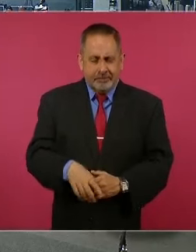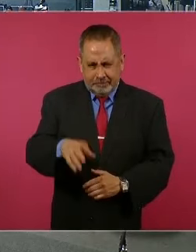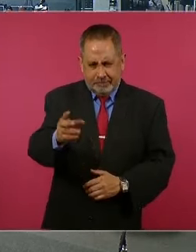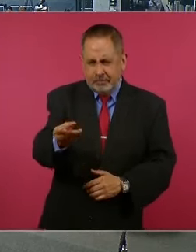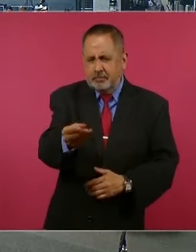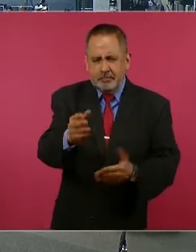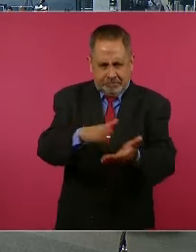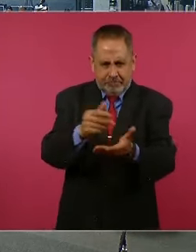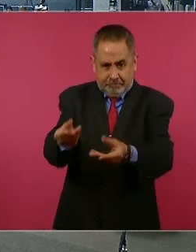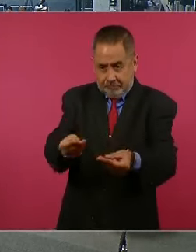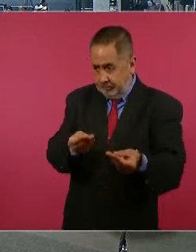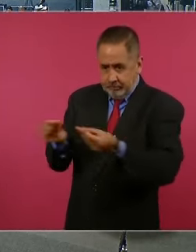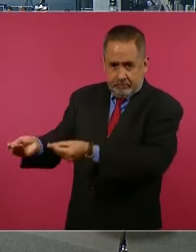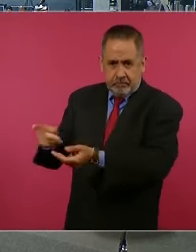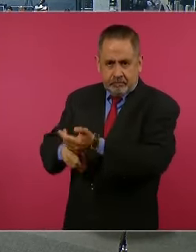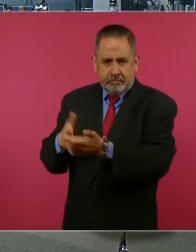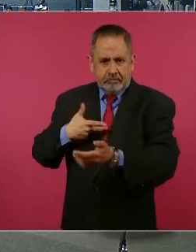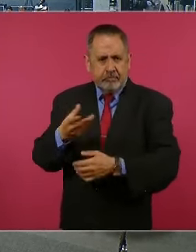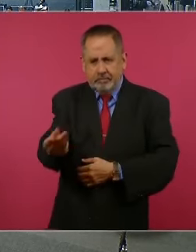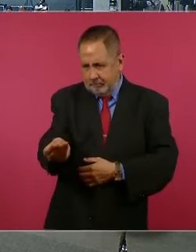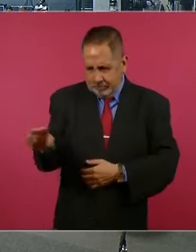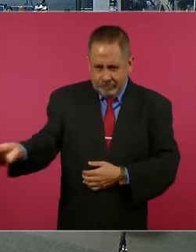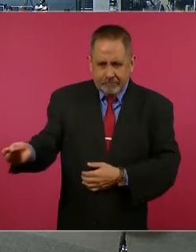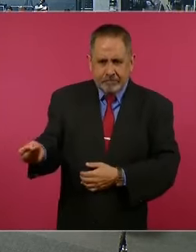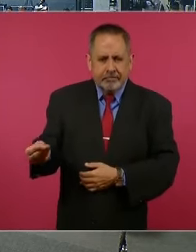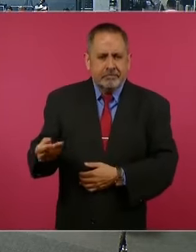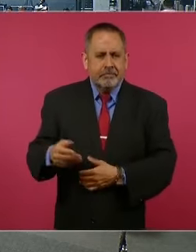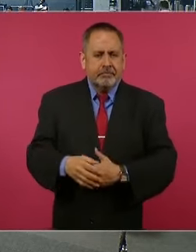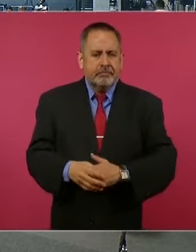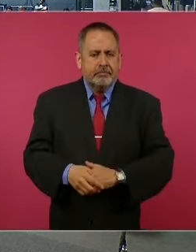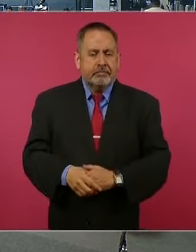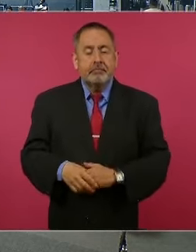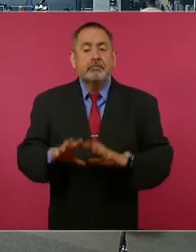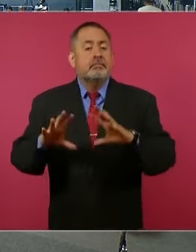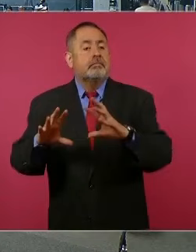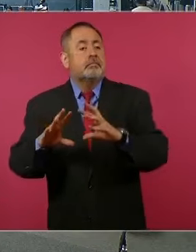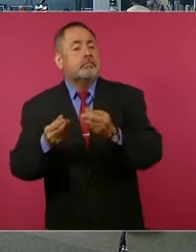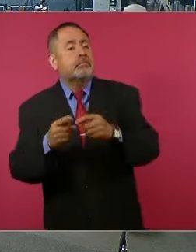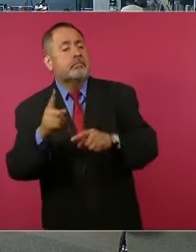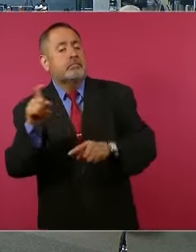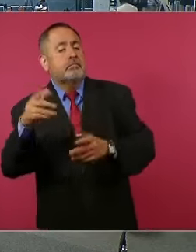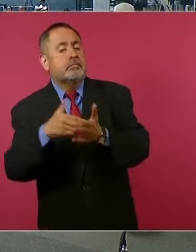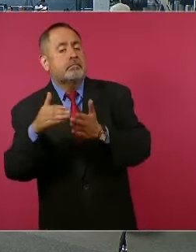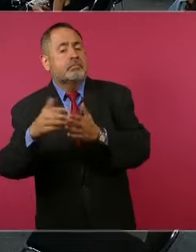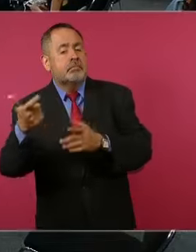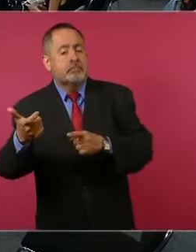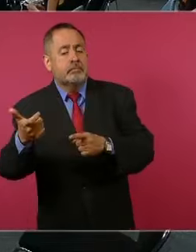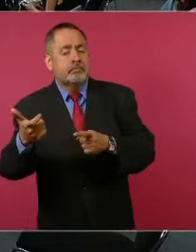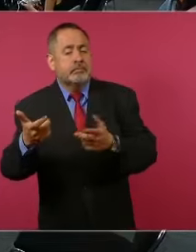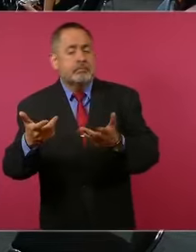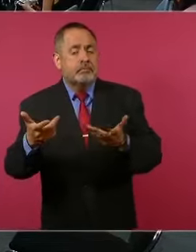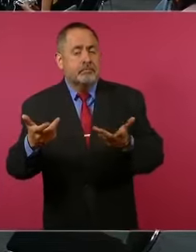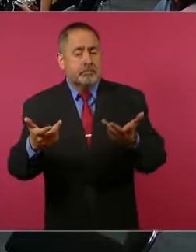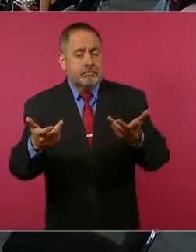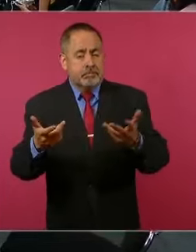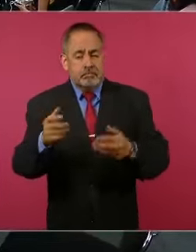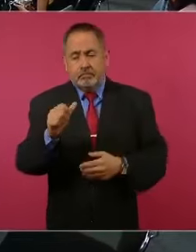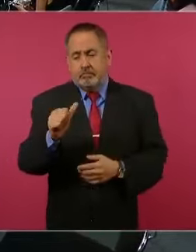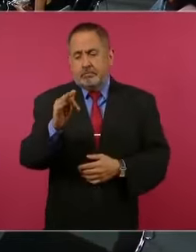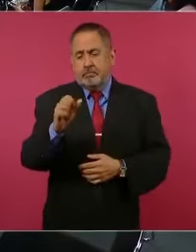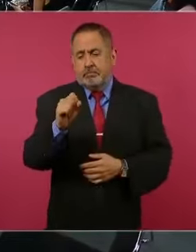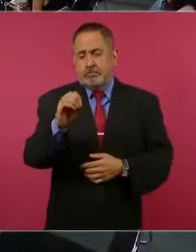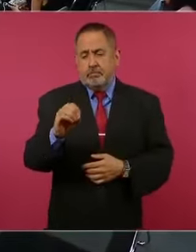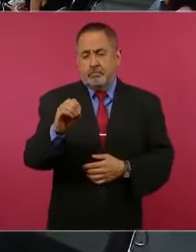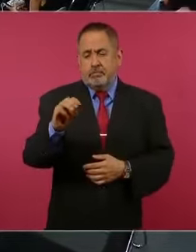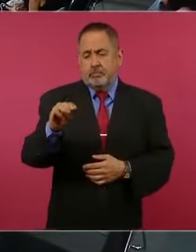que está en el universal presidente Deja los documentos y alrededor de 100 millones de pesos eh Eh bueno Alfonso Arturo